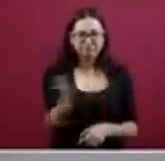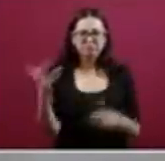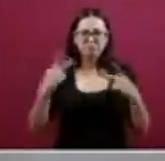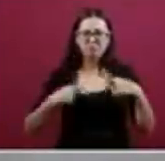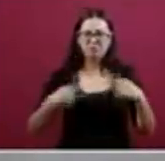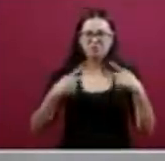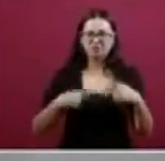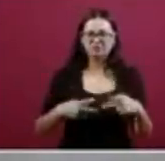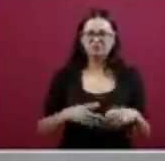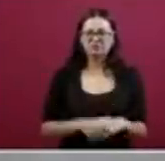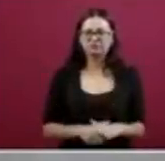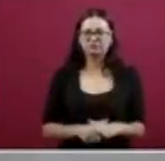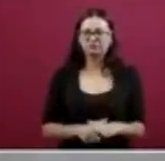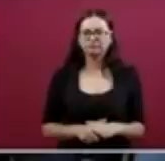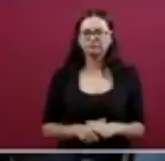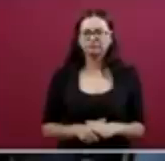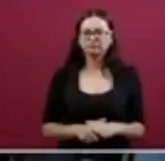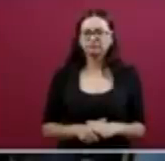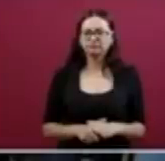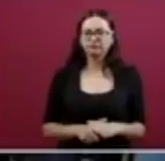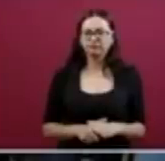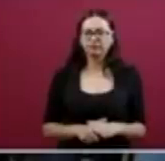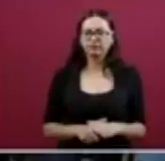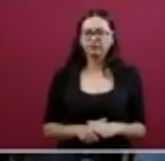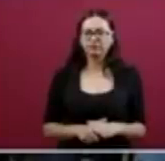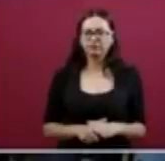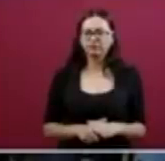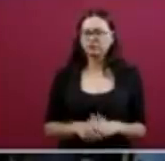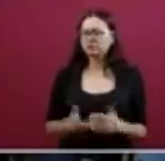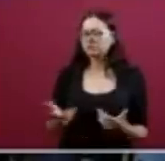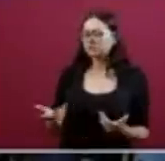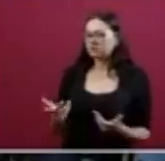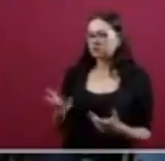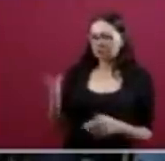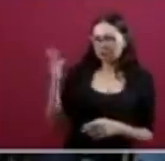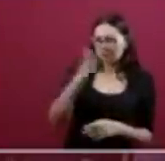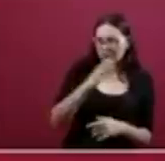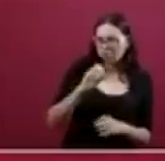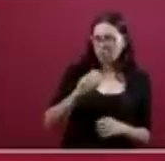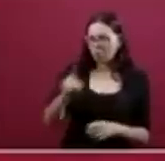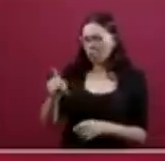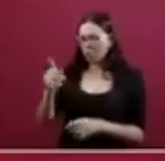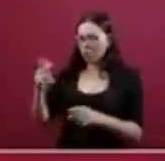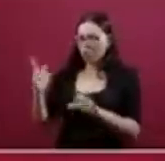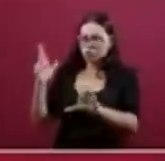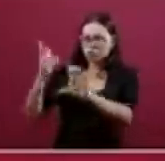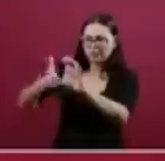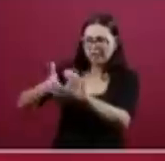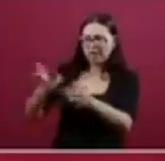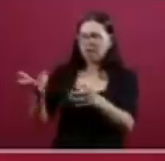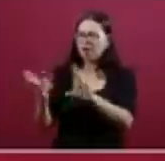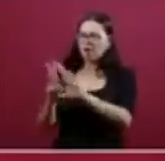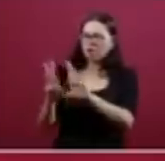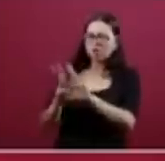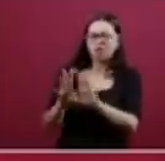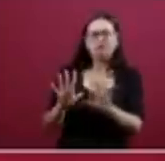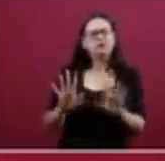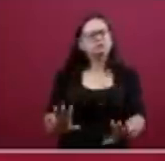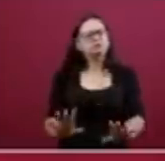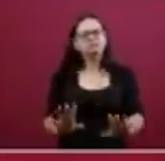O sea, no directamente, sino a través de… Que se busque la forma, porque no